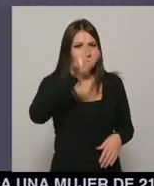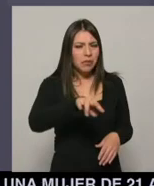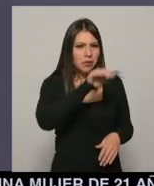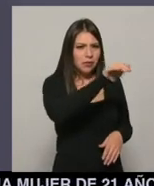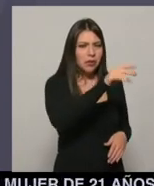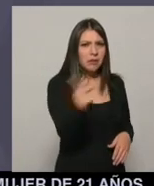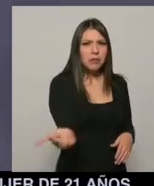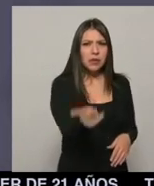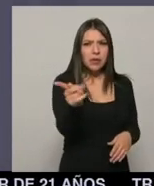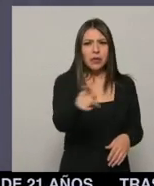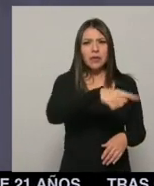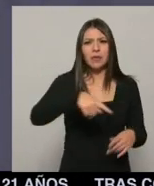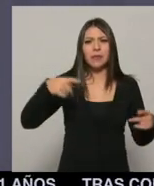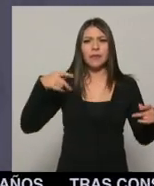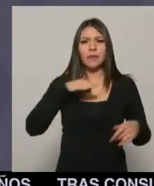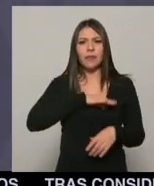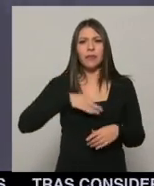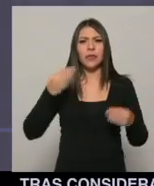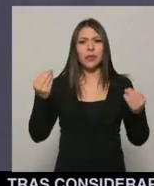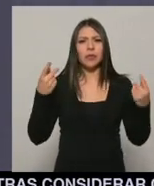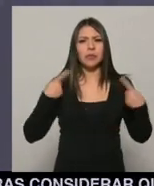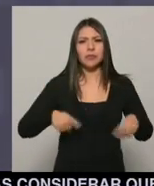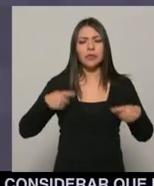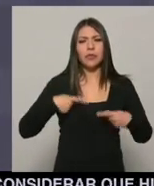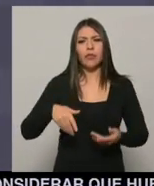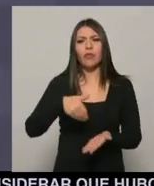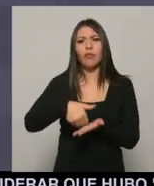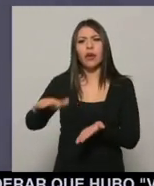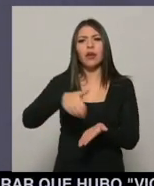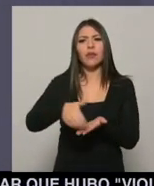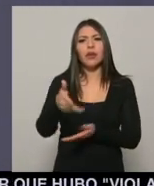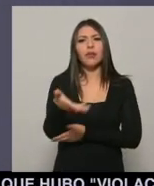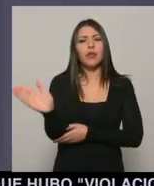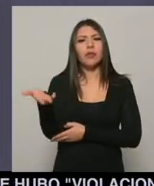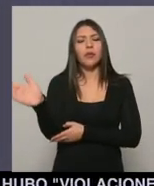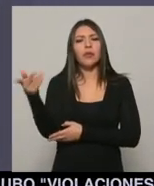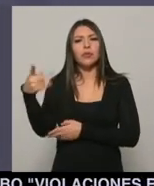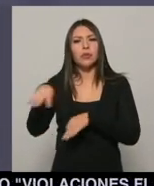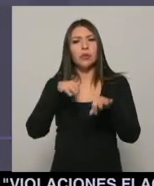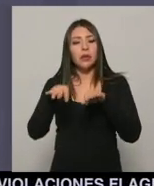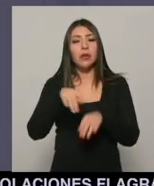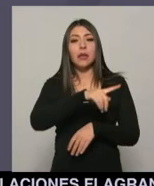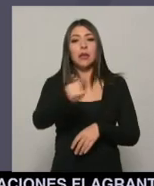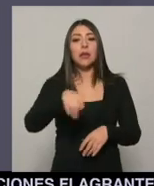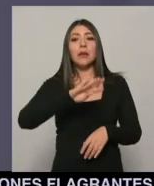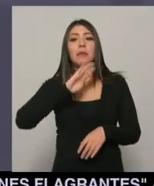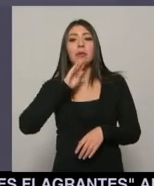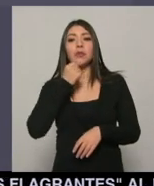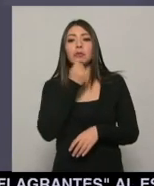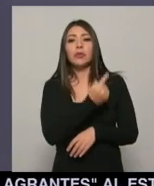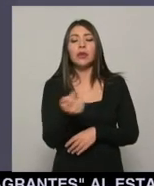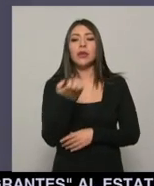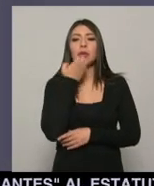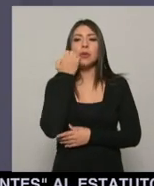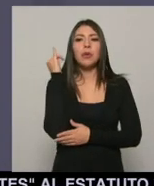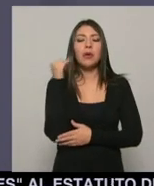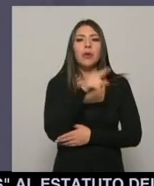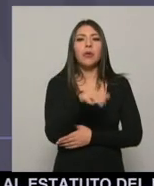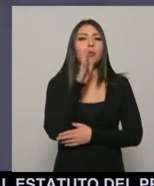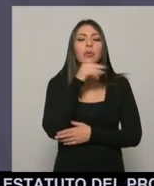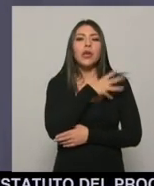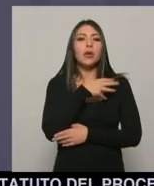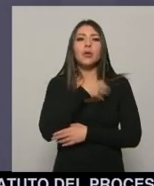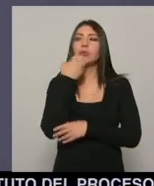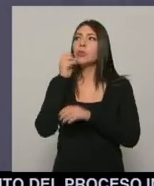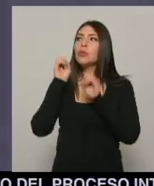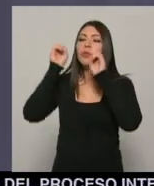de burócratas que han sido corridos ilegalmente de sus puestos de trabajo, si están felices las madres de las estancias infantiles que ya no pueden dejar a sus